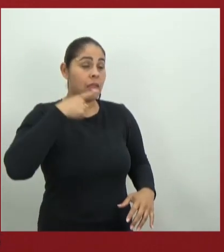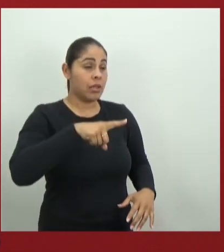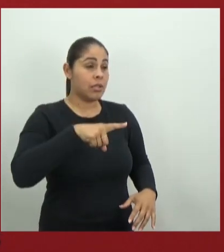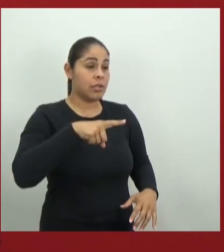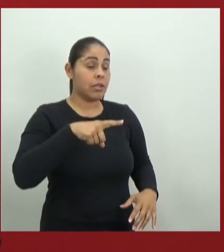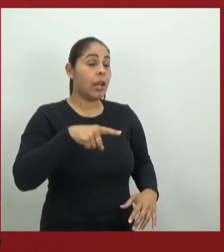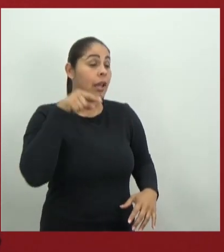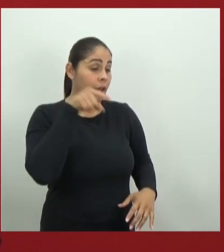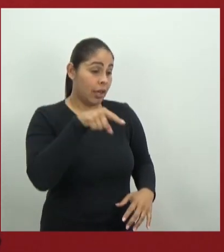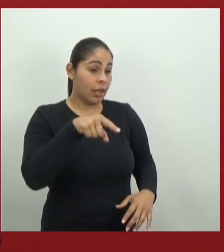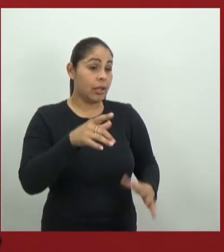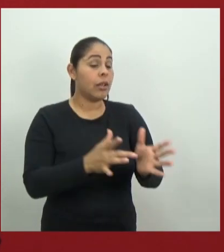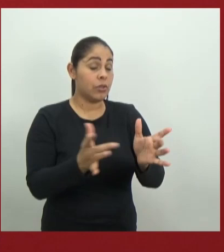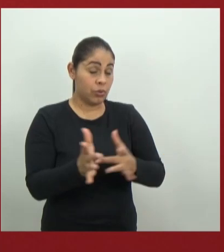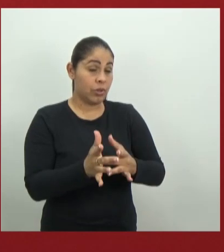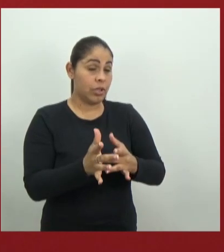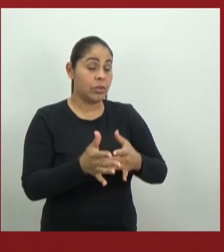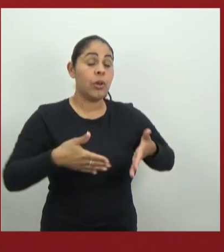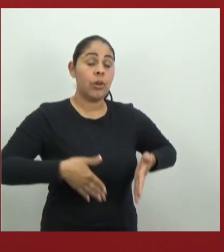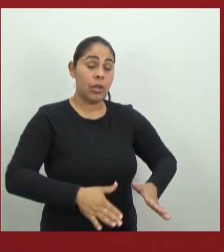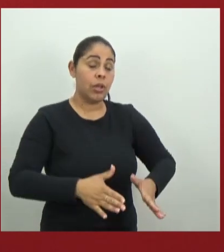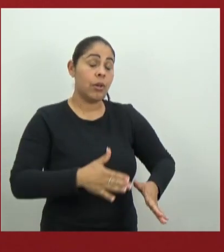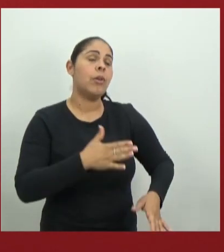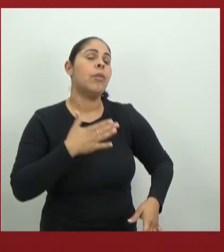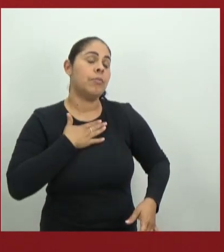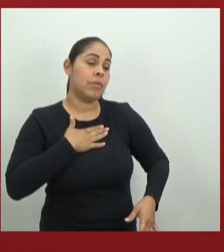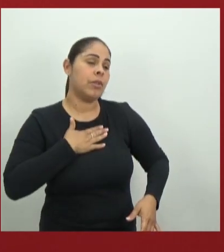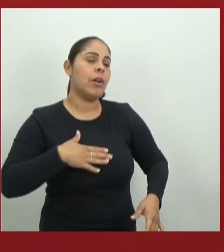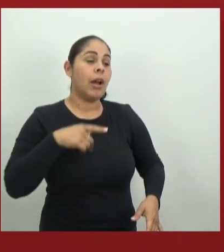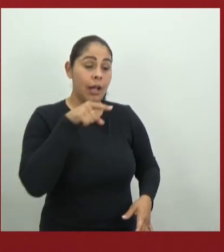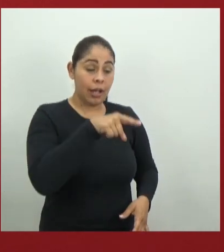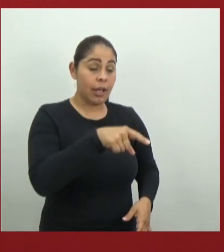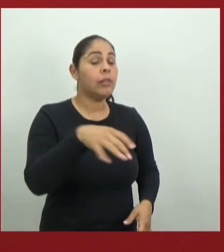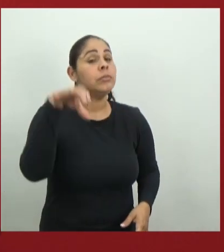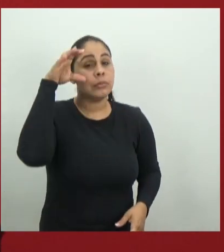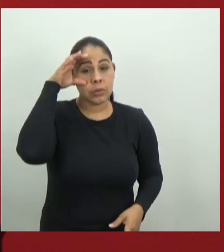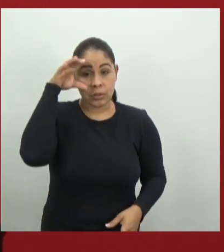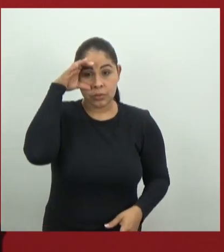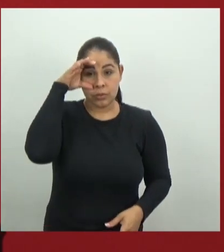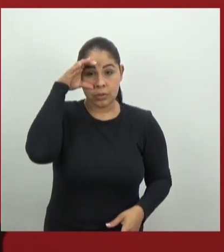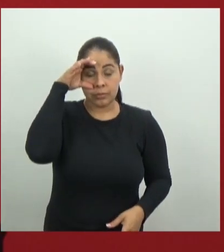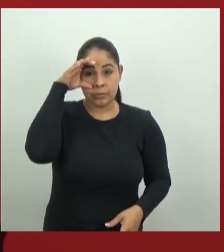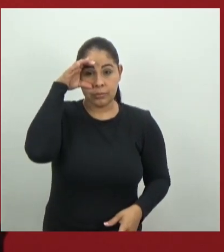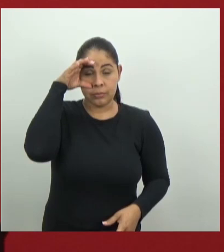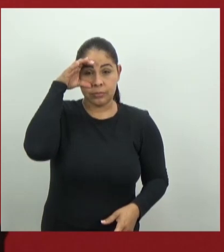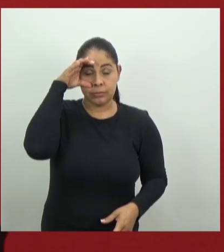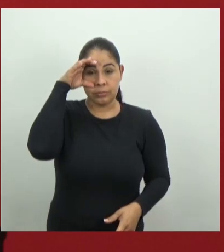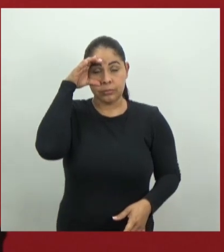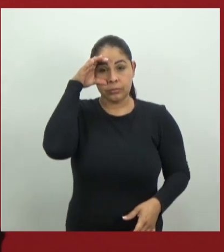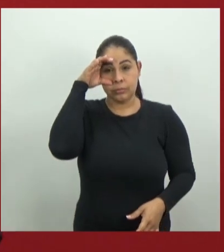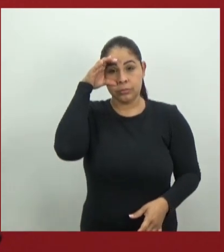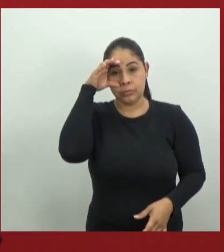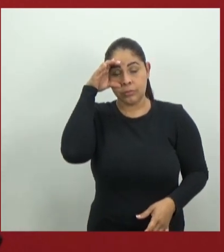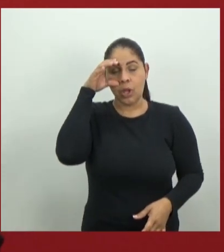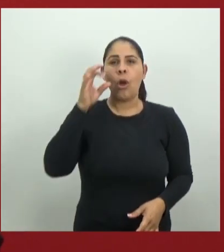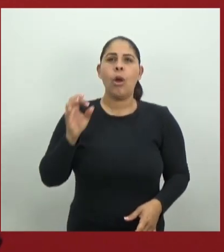huid. En primera línea, a él huid. No tanto fijaros en Moisés